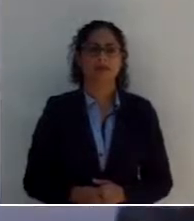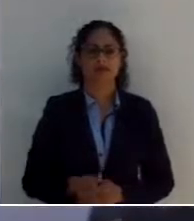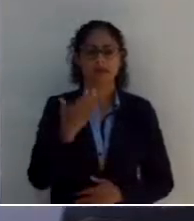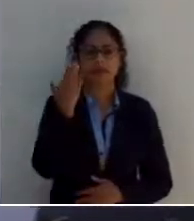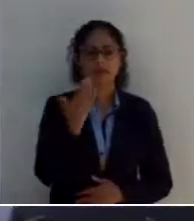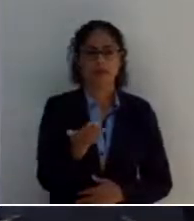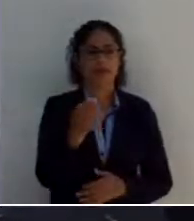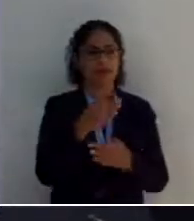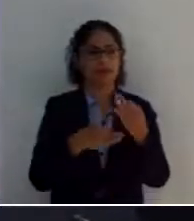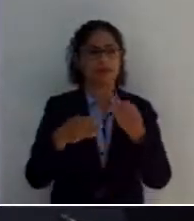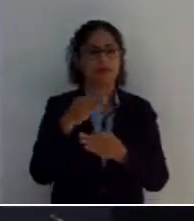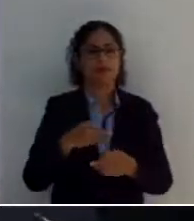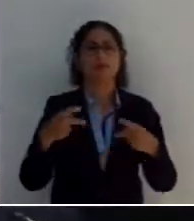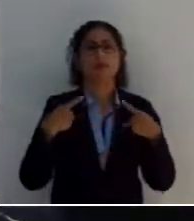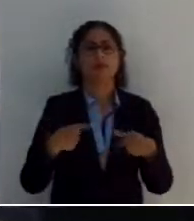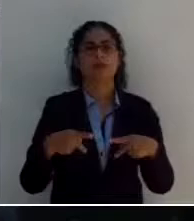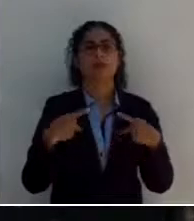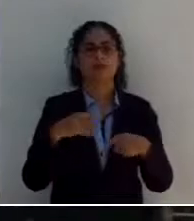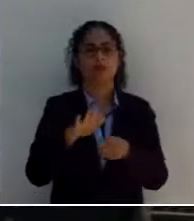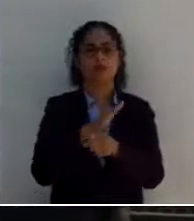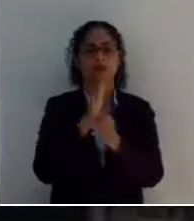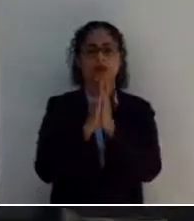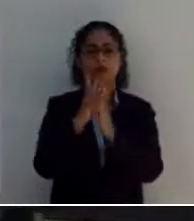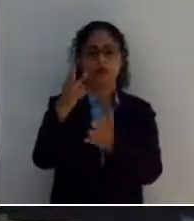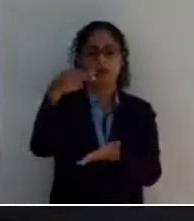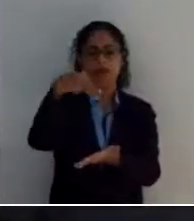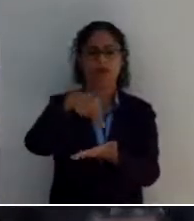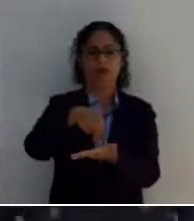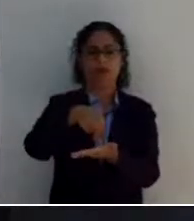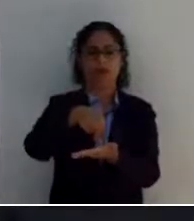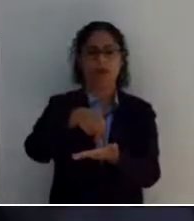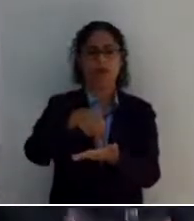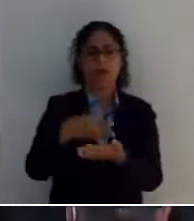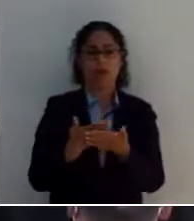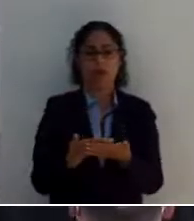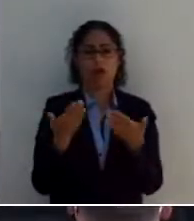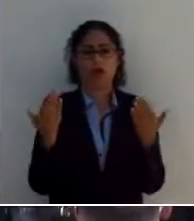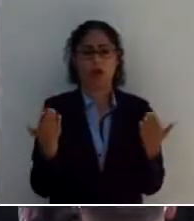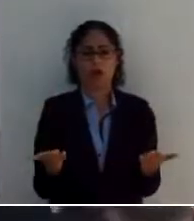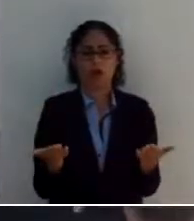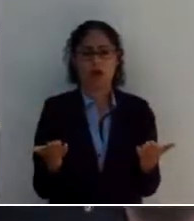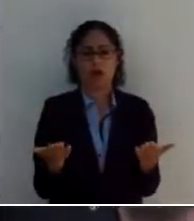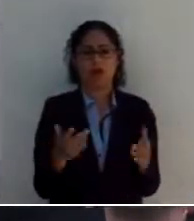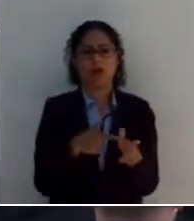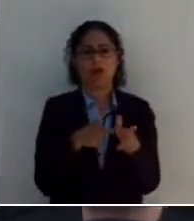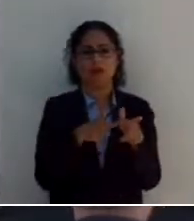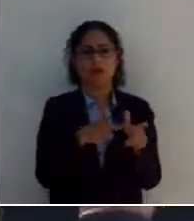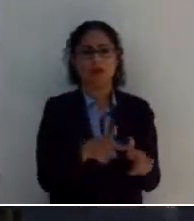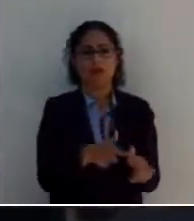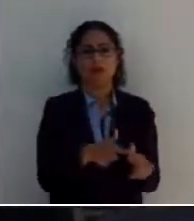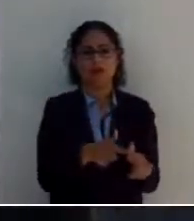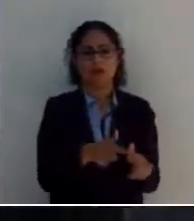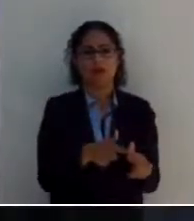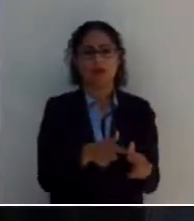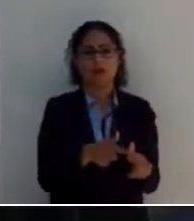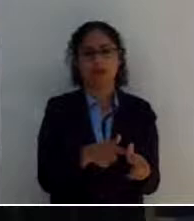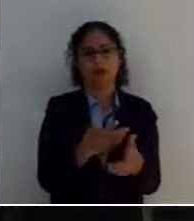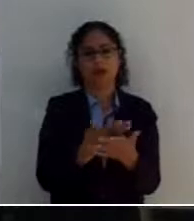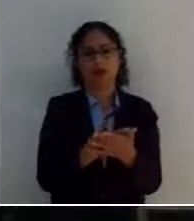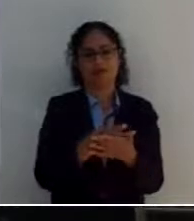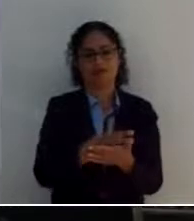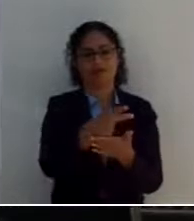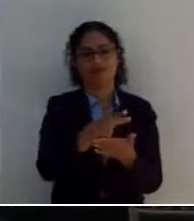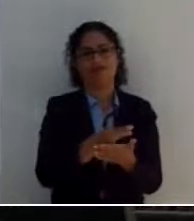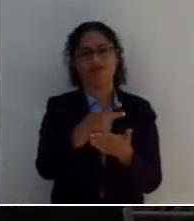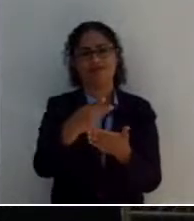Pedimos a todos los asistentes de favor ponerse de pie. En esos momentos se procederá a la colocación de ofrenda floral al elemento